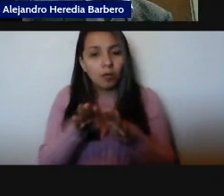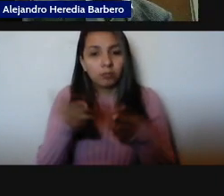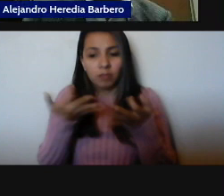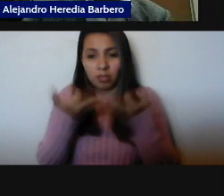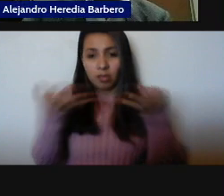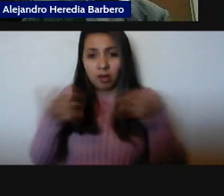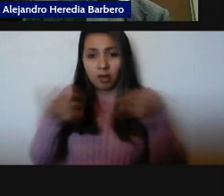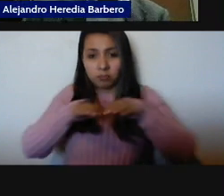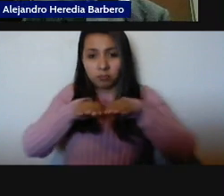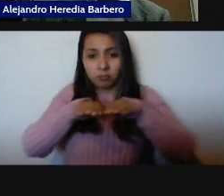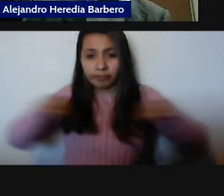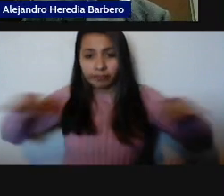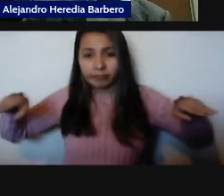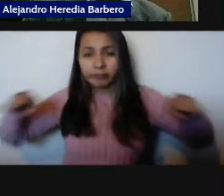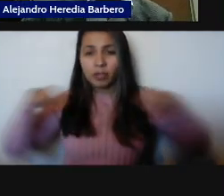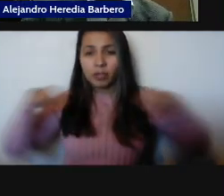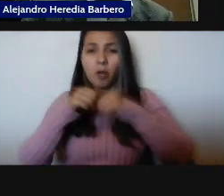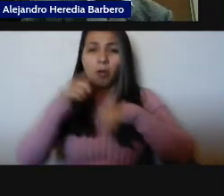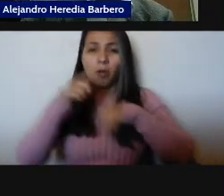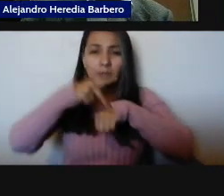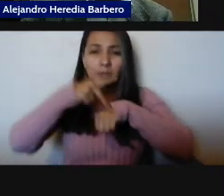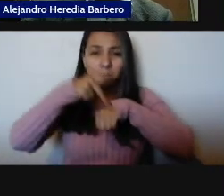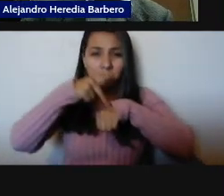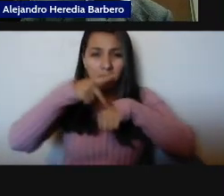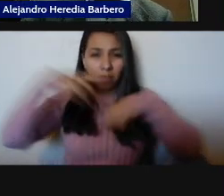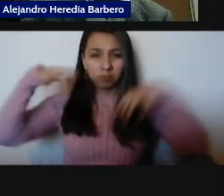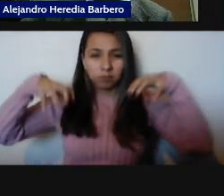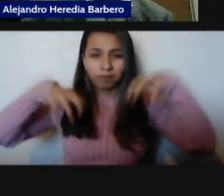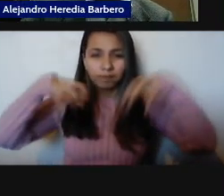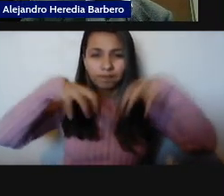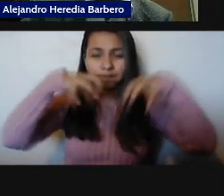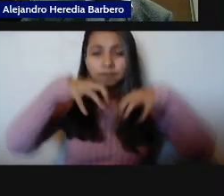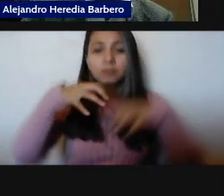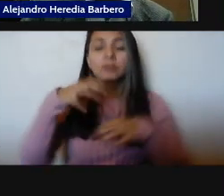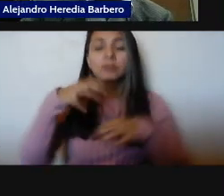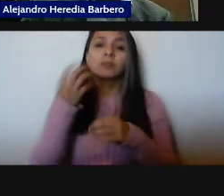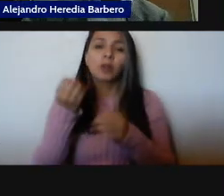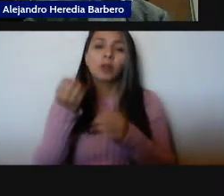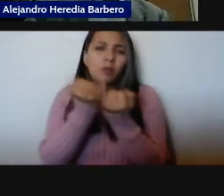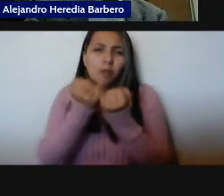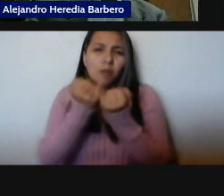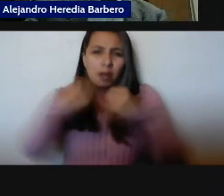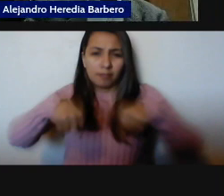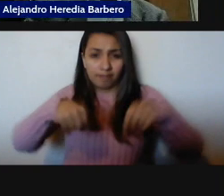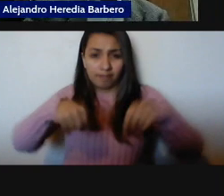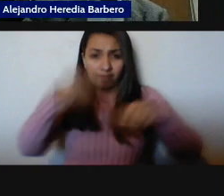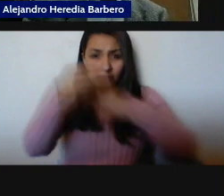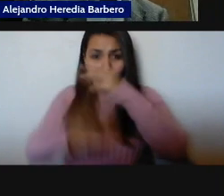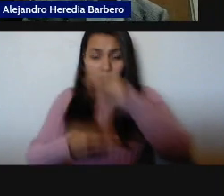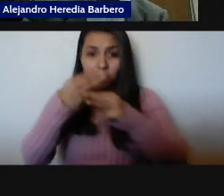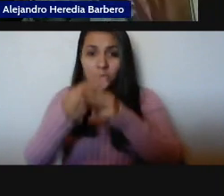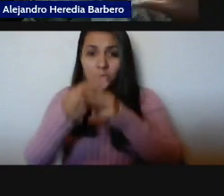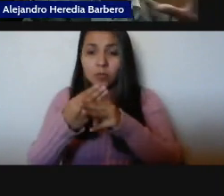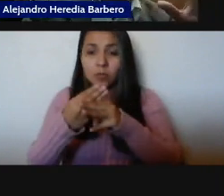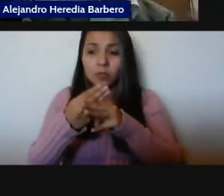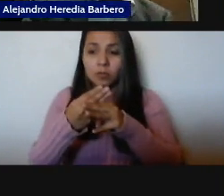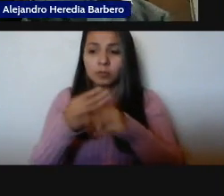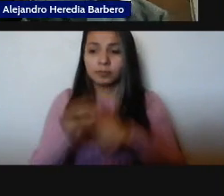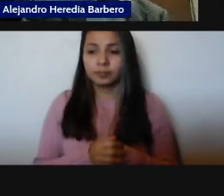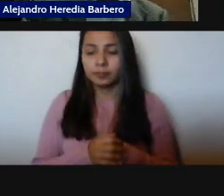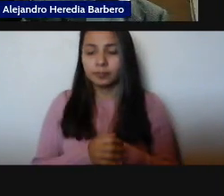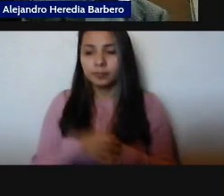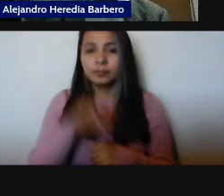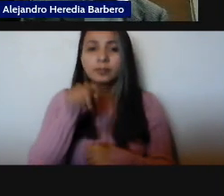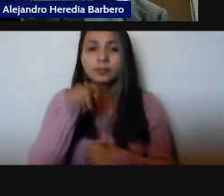cómo una superficie rocosa en cierto ambiente como nuestra tierra primitiva. De este lado